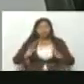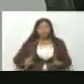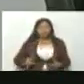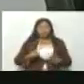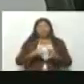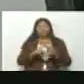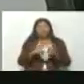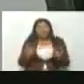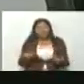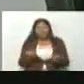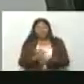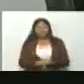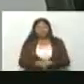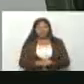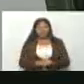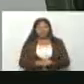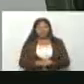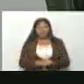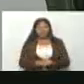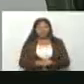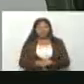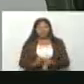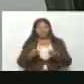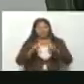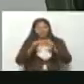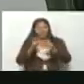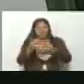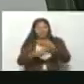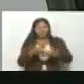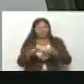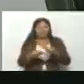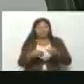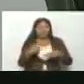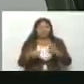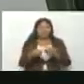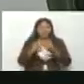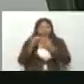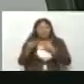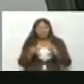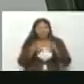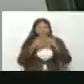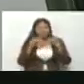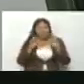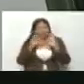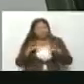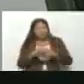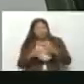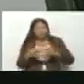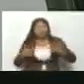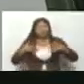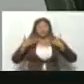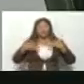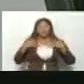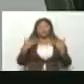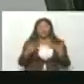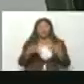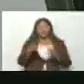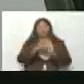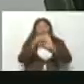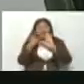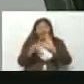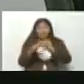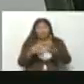Bueno, mientras siga, se esté realizando lo que tiene que ver con el mantenimiento, ellos estarán disfrutando de sus